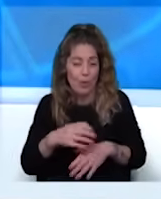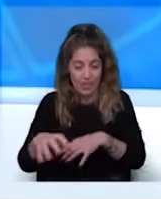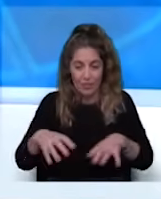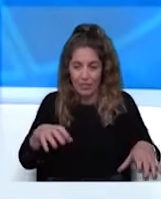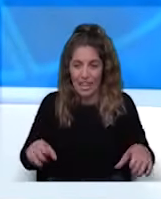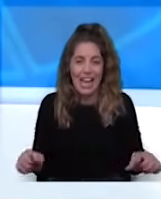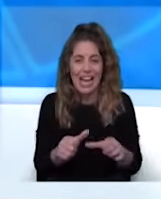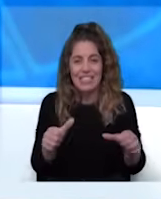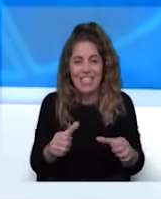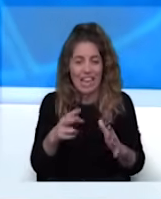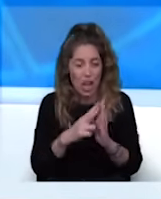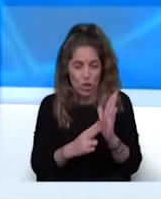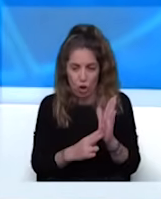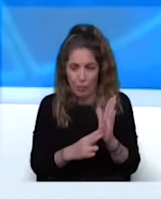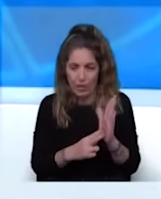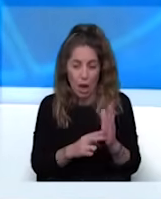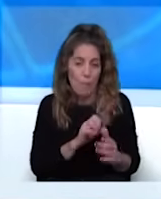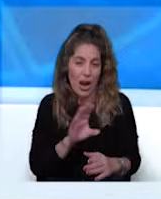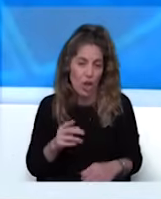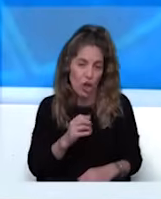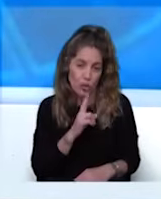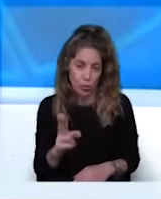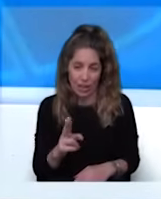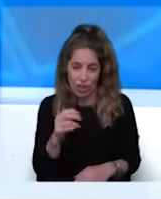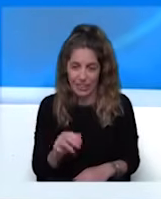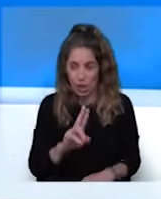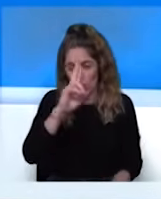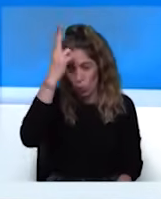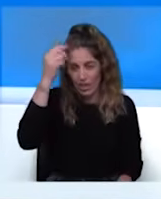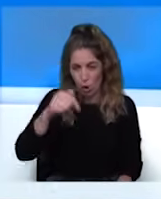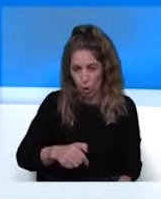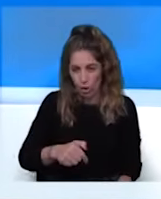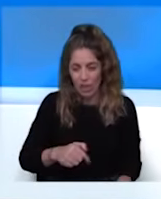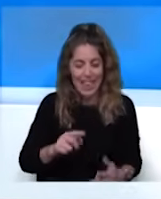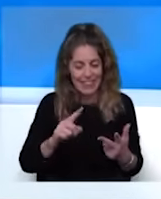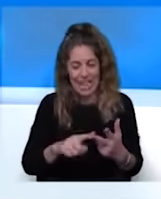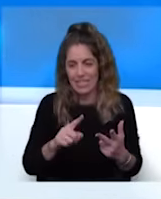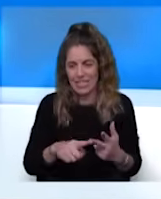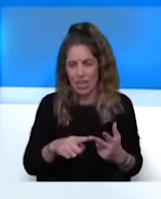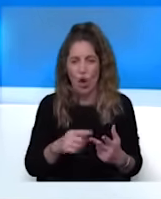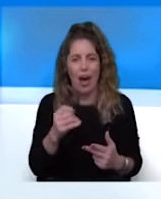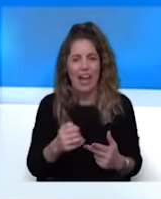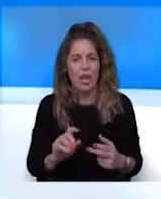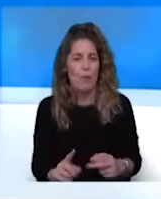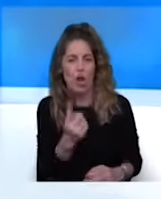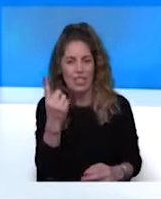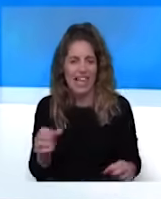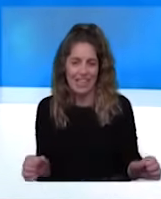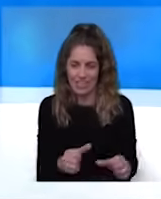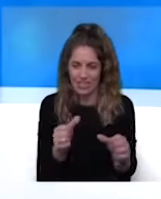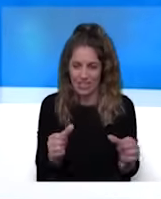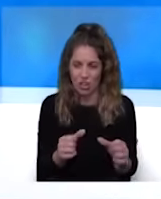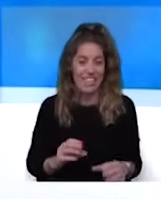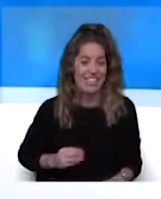en la aplicación de las normas de los malos resultados que tiene Uruguay hoy En tercer lugar hay que priorizar las acciones que